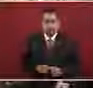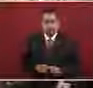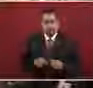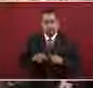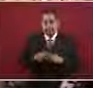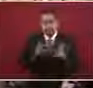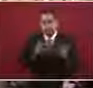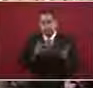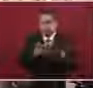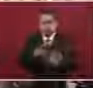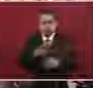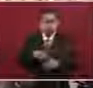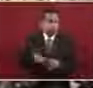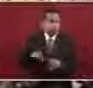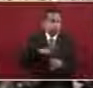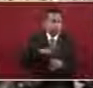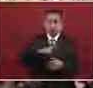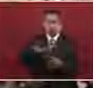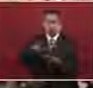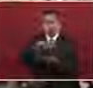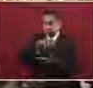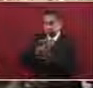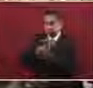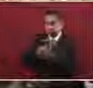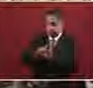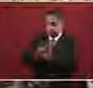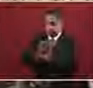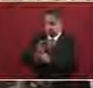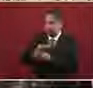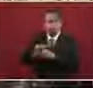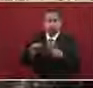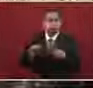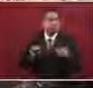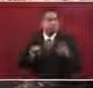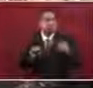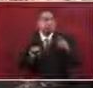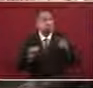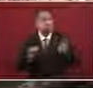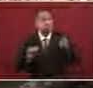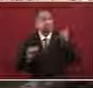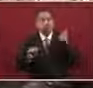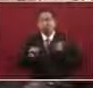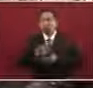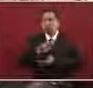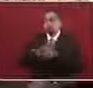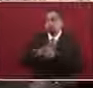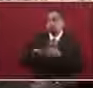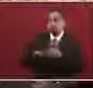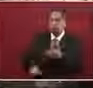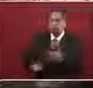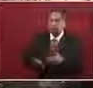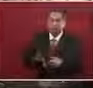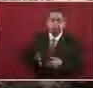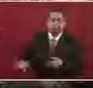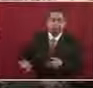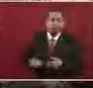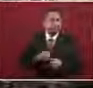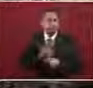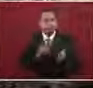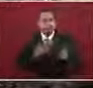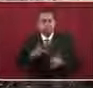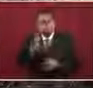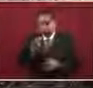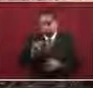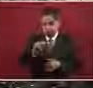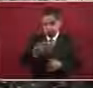nadie puede estar por encima de la ley, al margen de la ley nada, y por encima